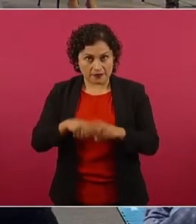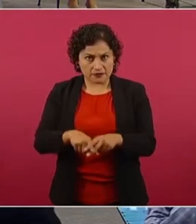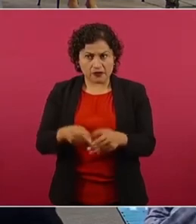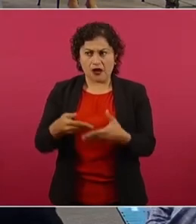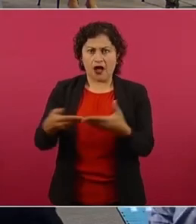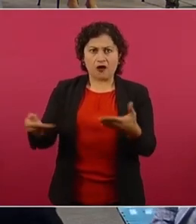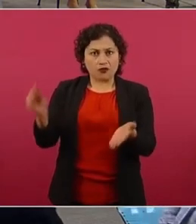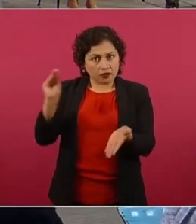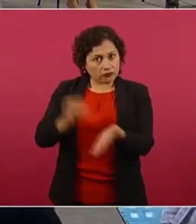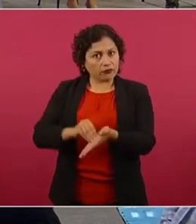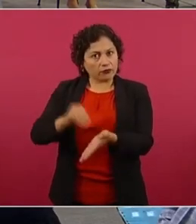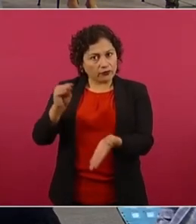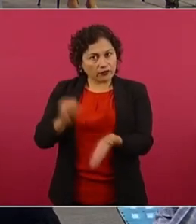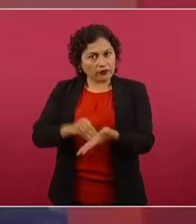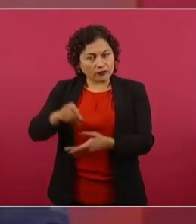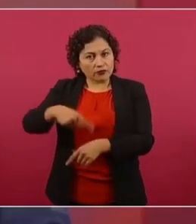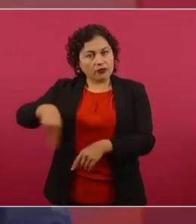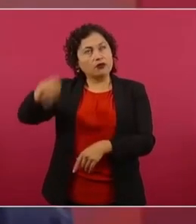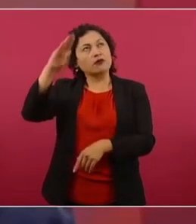y es